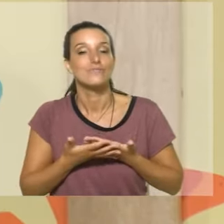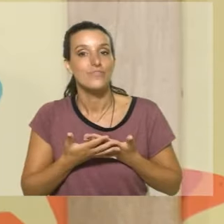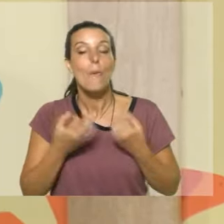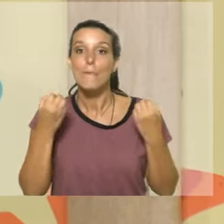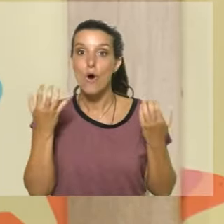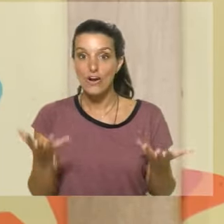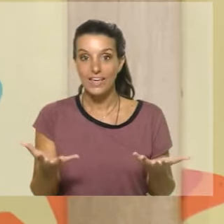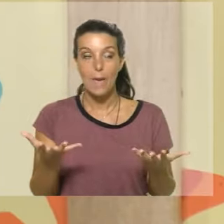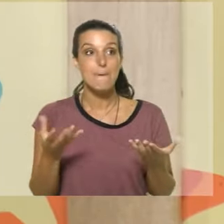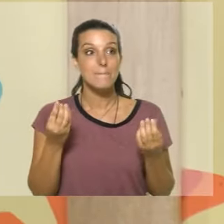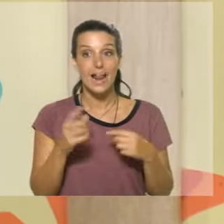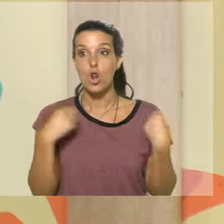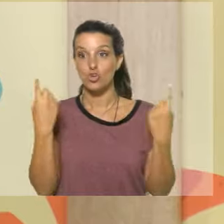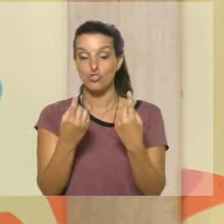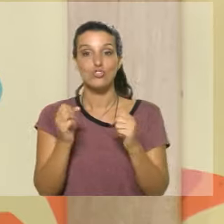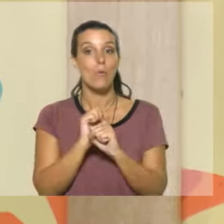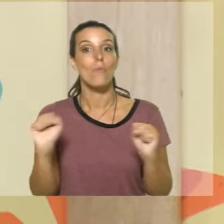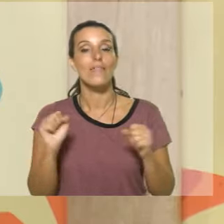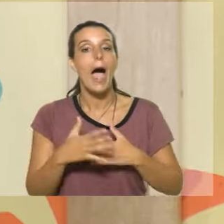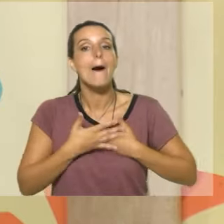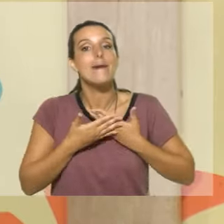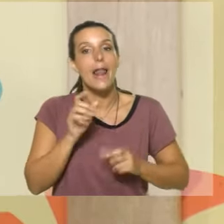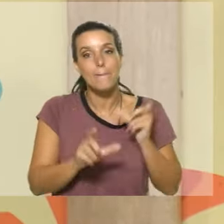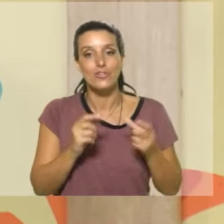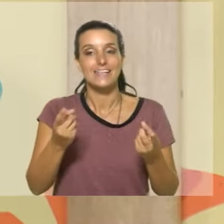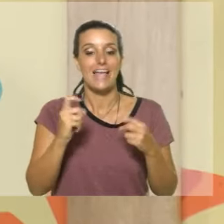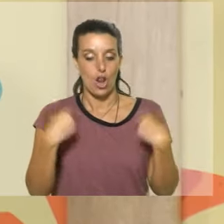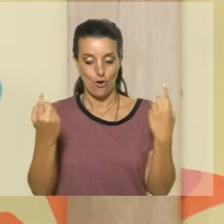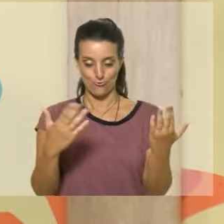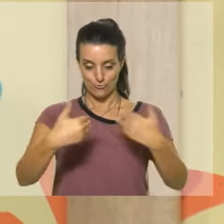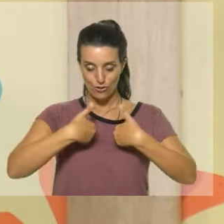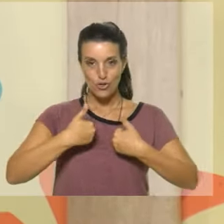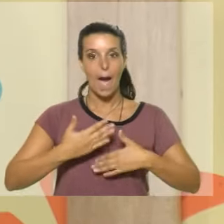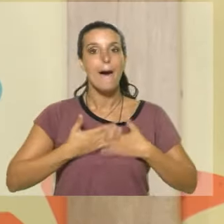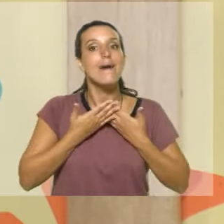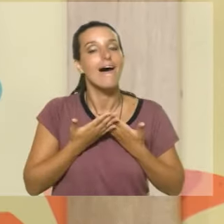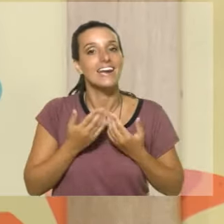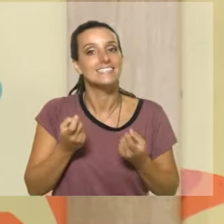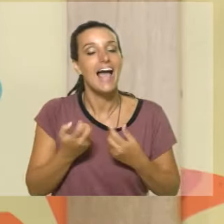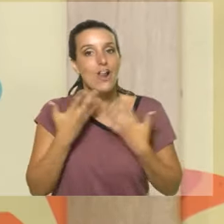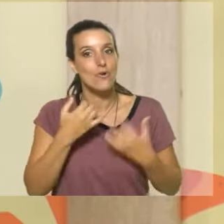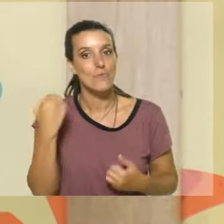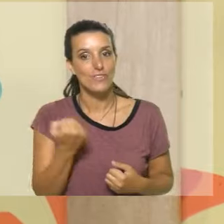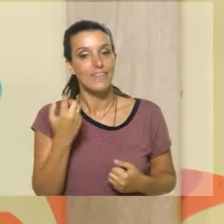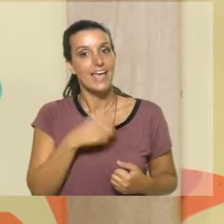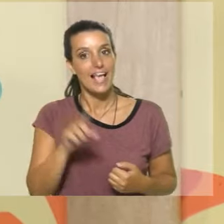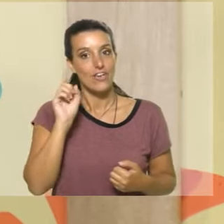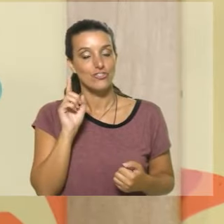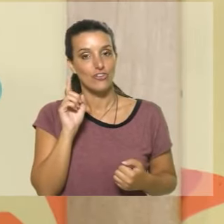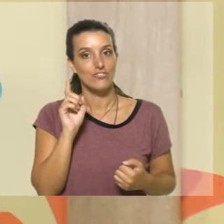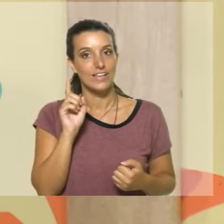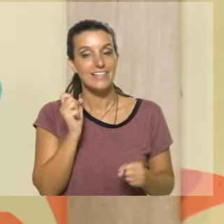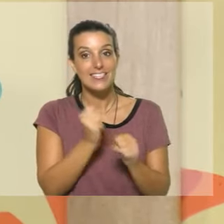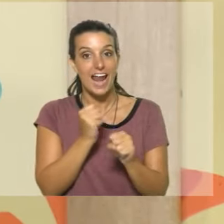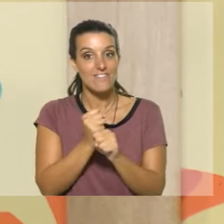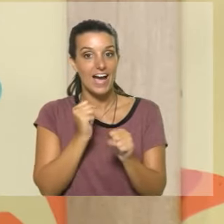porque para que nosotros podamos amar a los demás tenemos que amarnos a nosotros mismos no podemos dar algo que no tenemos Entonces el el